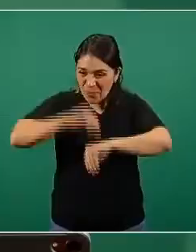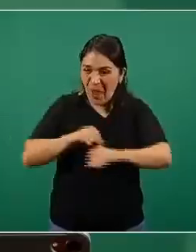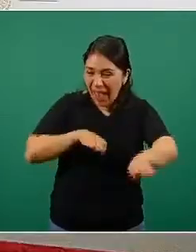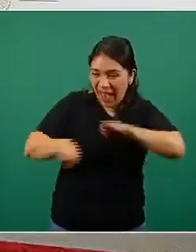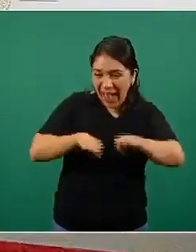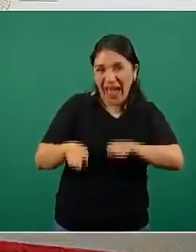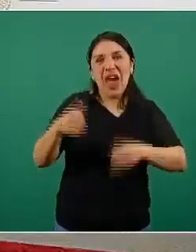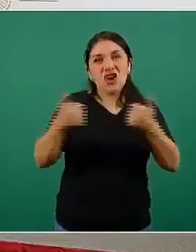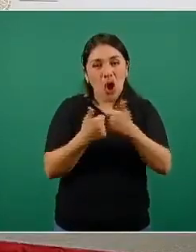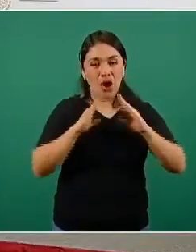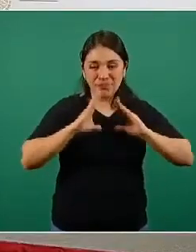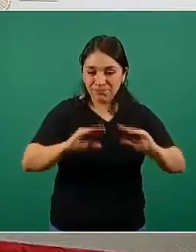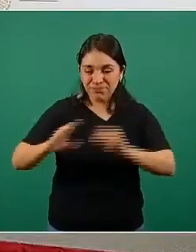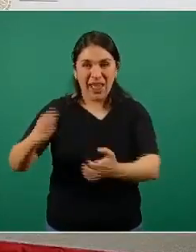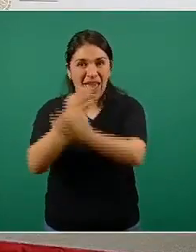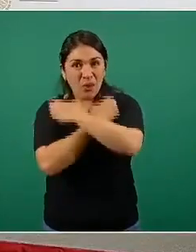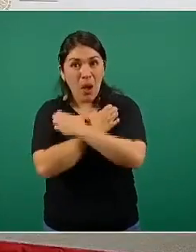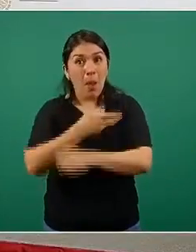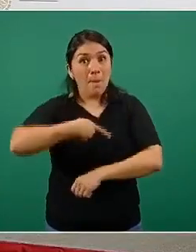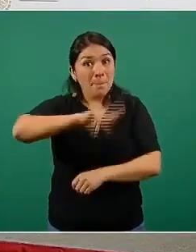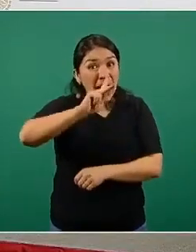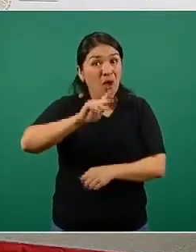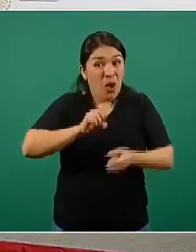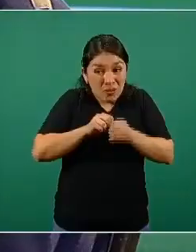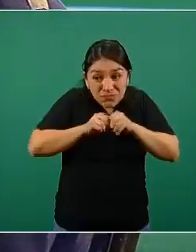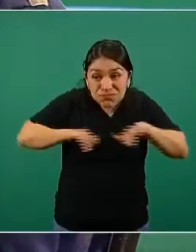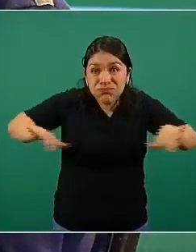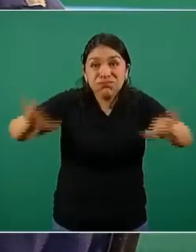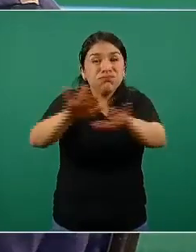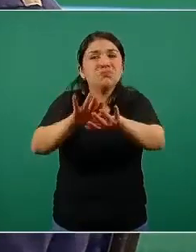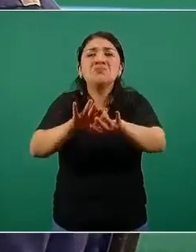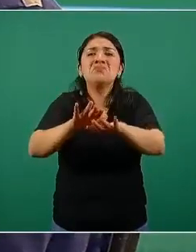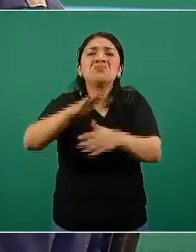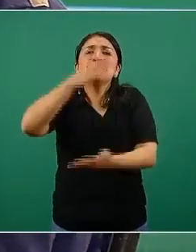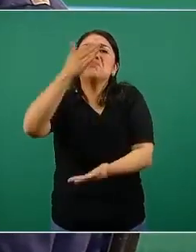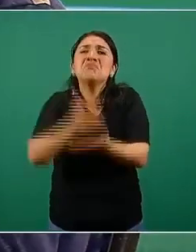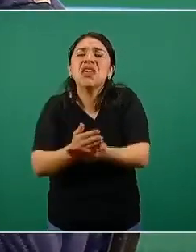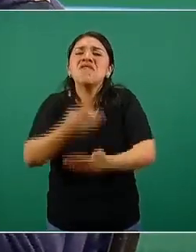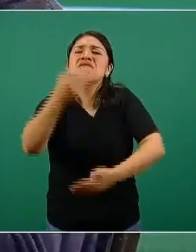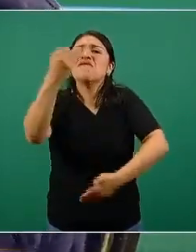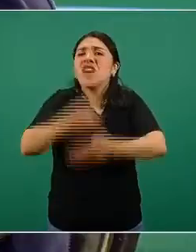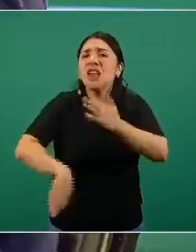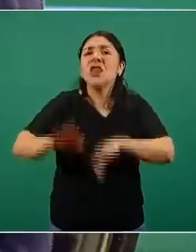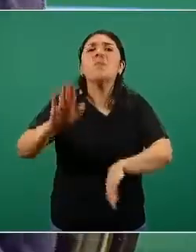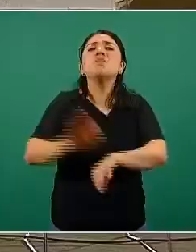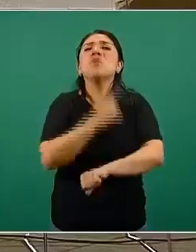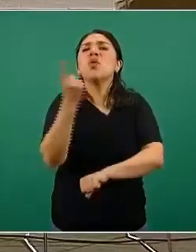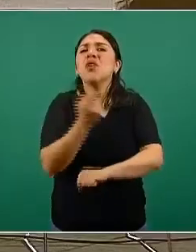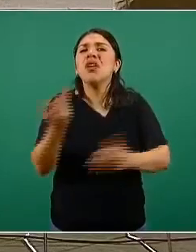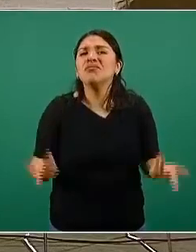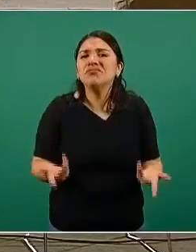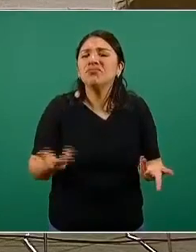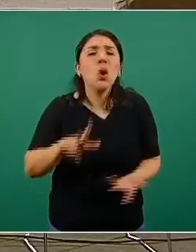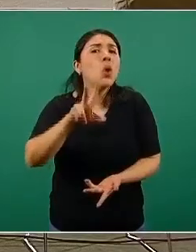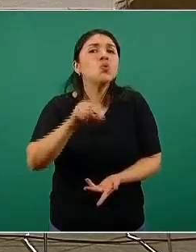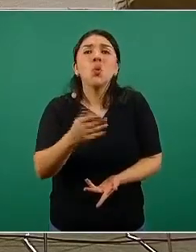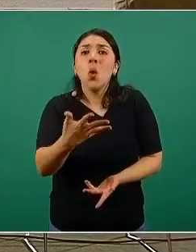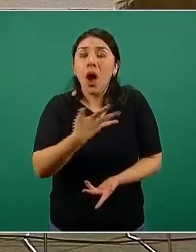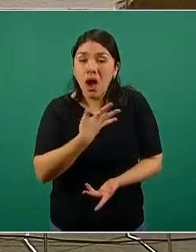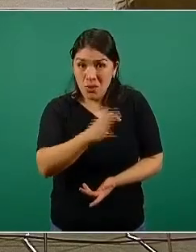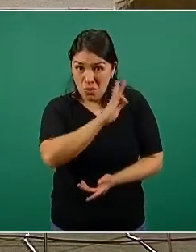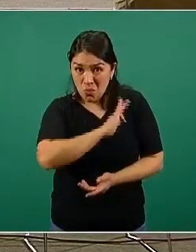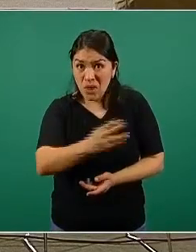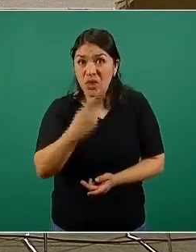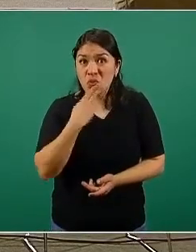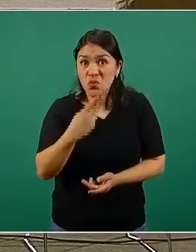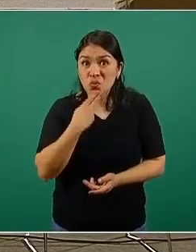educativas, pero su cobertura se queda muy limitada porque no tiene la capacidad de utilizar